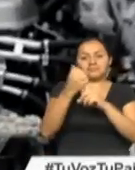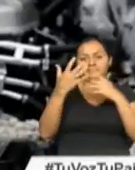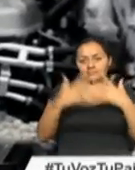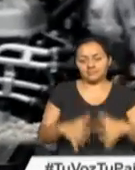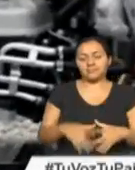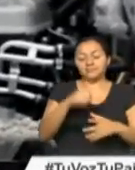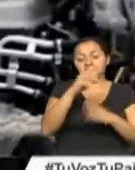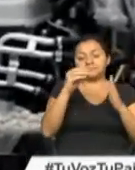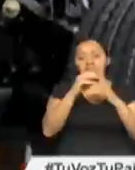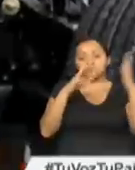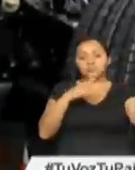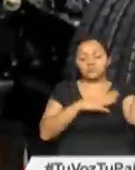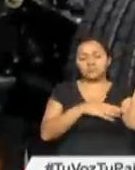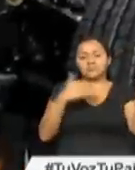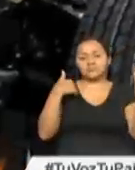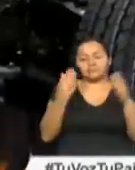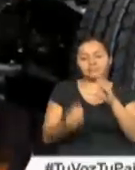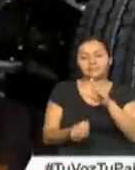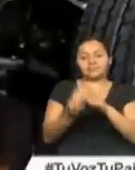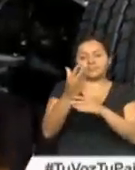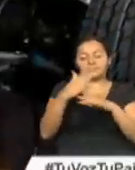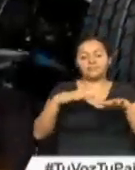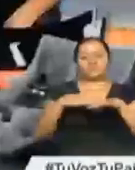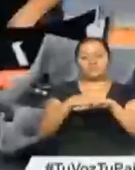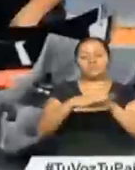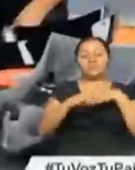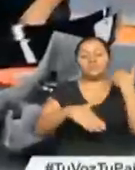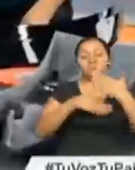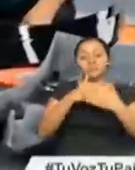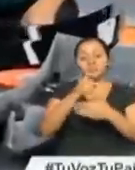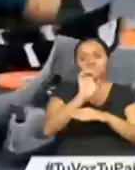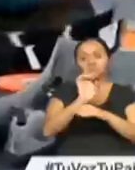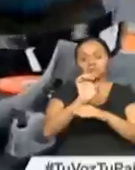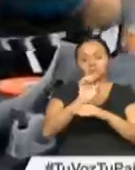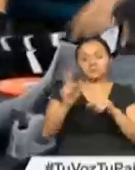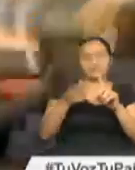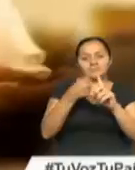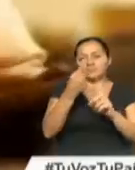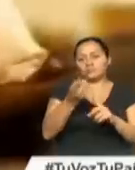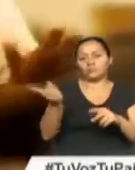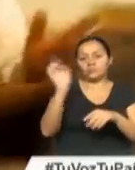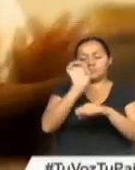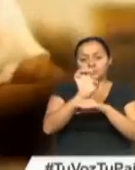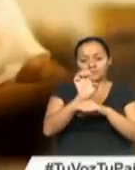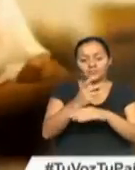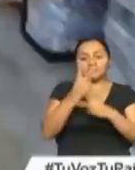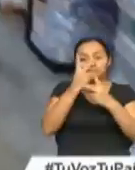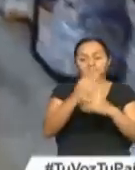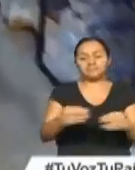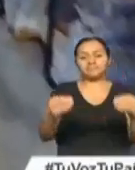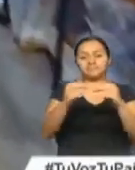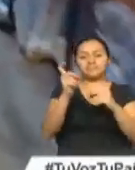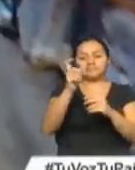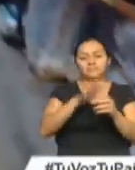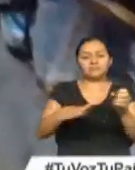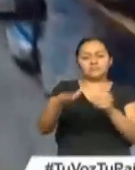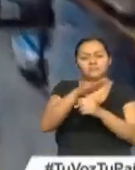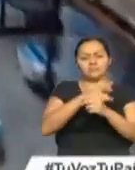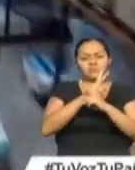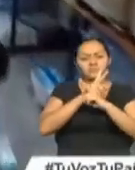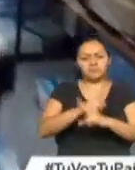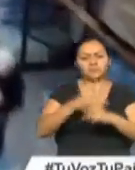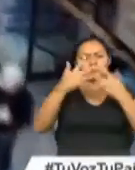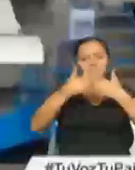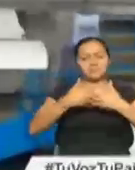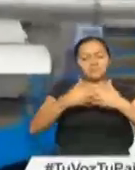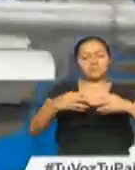proyecto también incluye la creación de una red de proveedores ecuatorianos a nivel nacional, que abastecerá las necesidades de producción de la